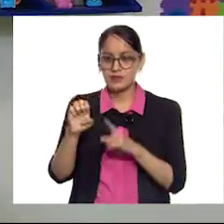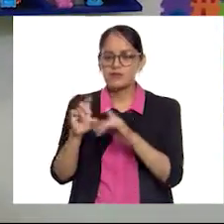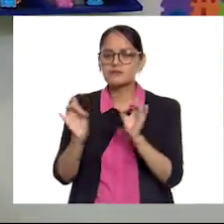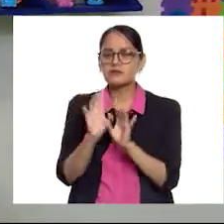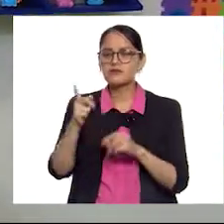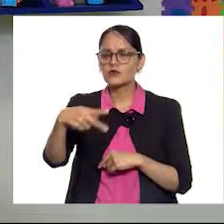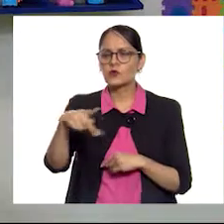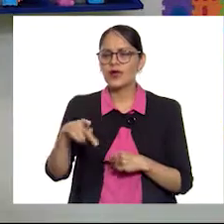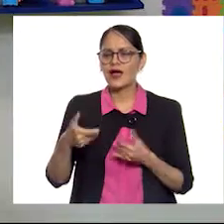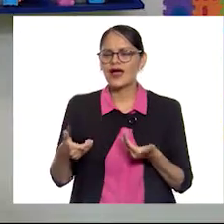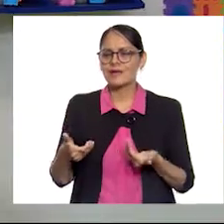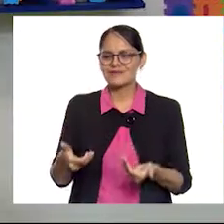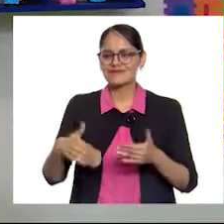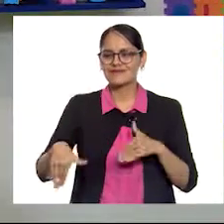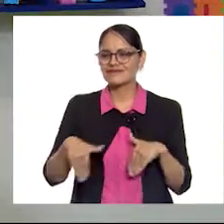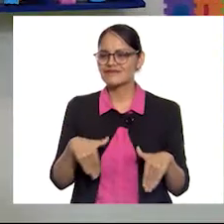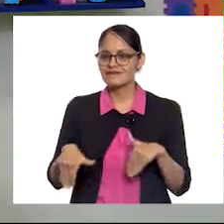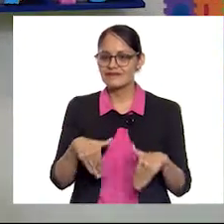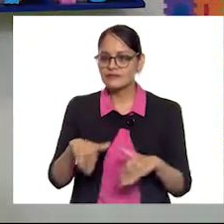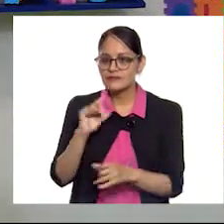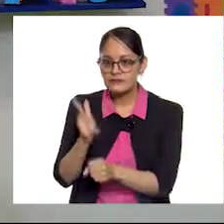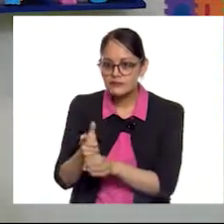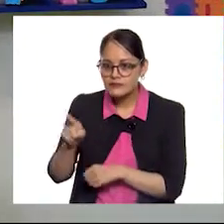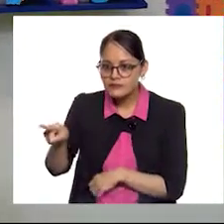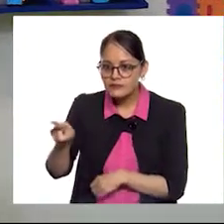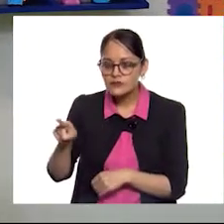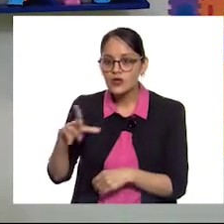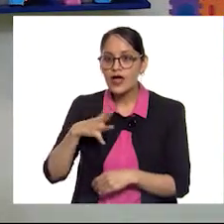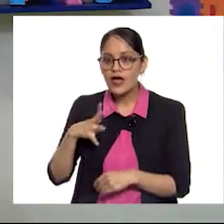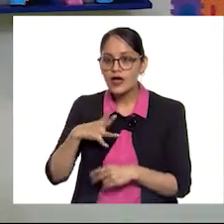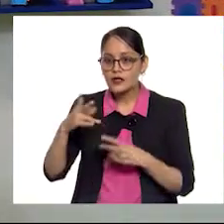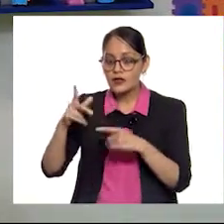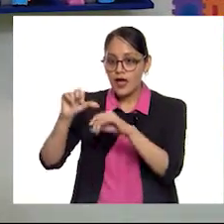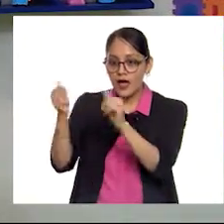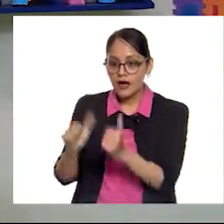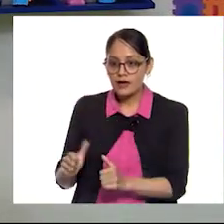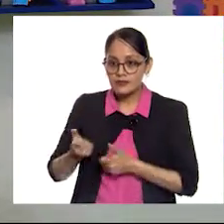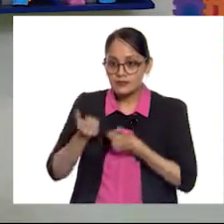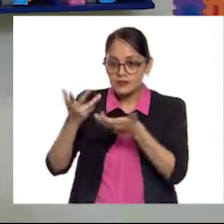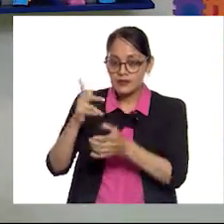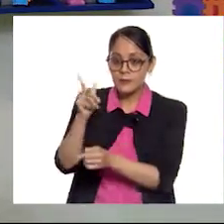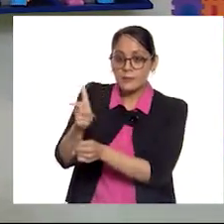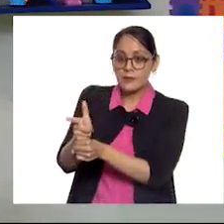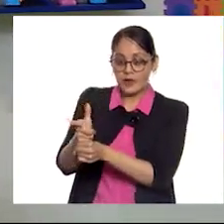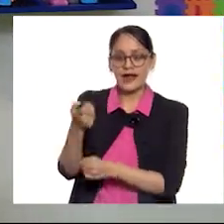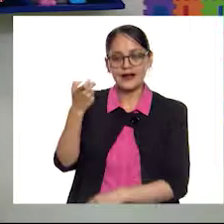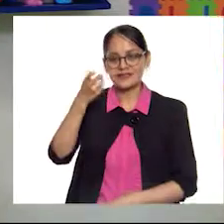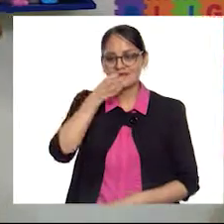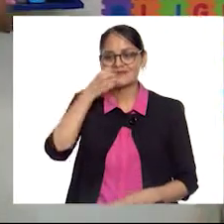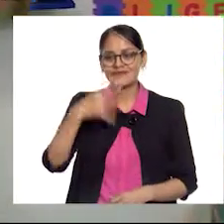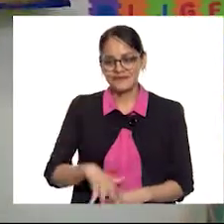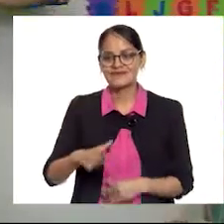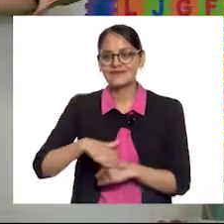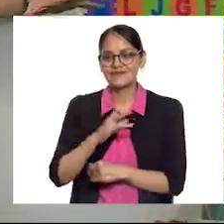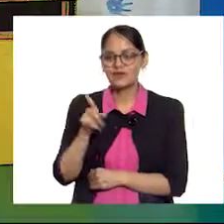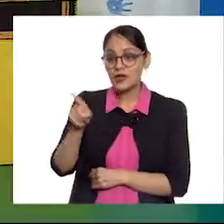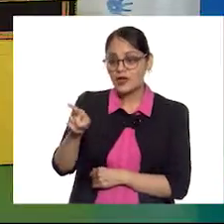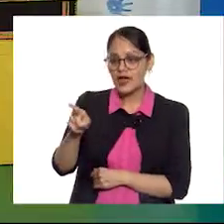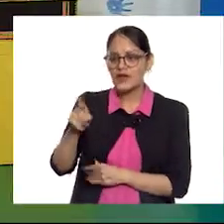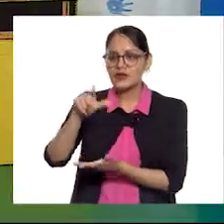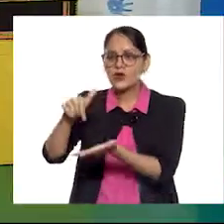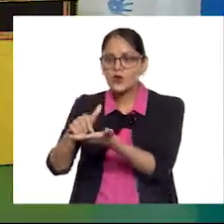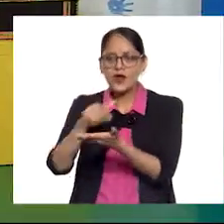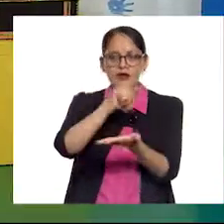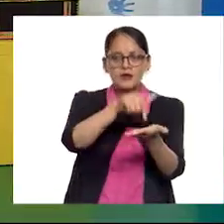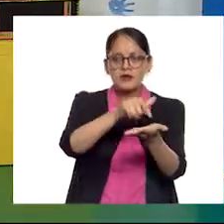vas caminando por la calle y ¡pum! Se te aparece una manifestación artística. Y eso es lo padre del performance, que puede estar en cualquier